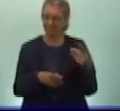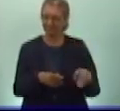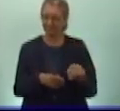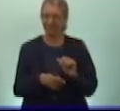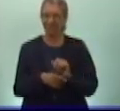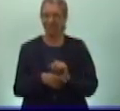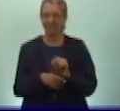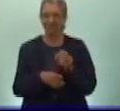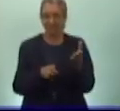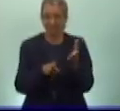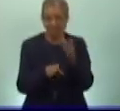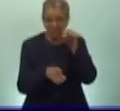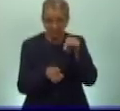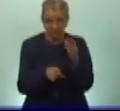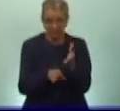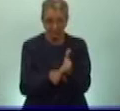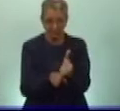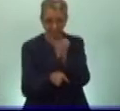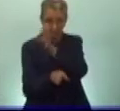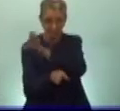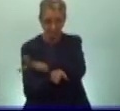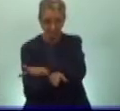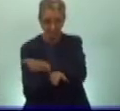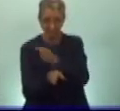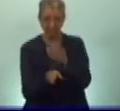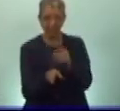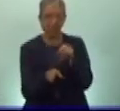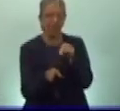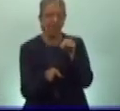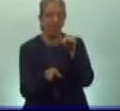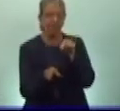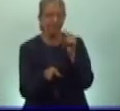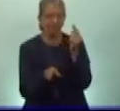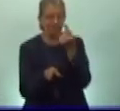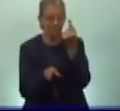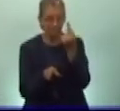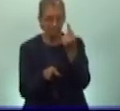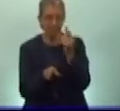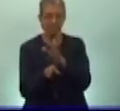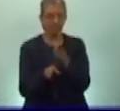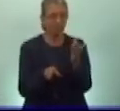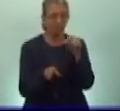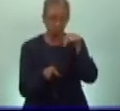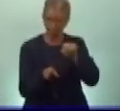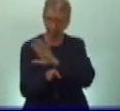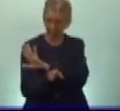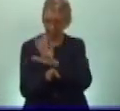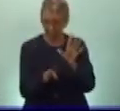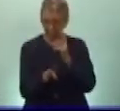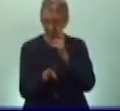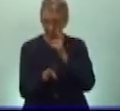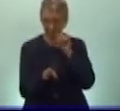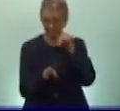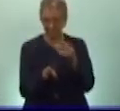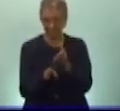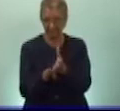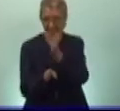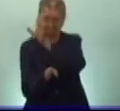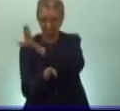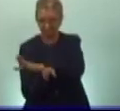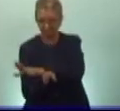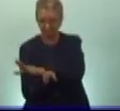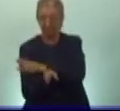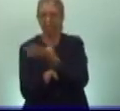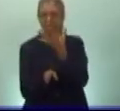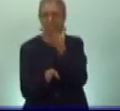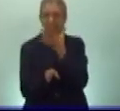el antecesor de cada uno de estos números, o sea, de 12, de 14, de 16, de 18 y de 20.